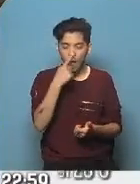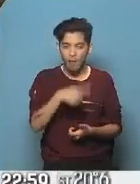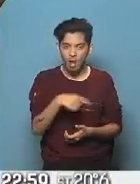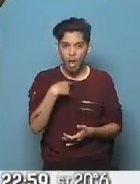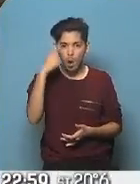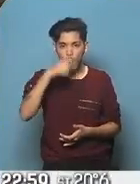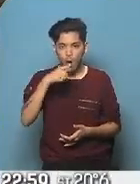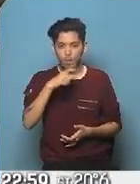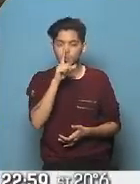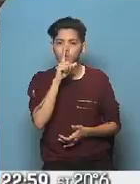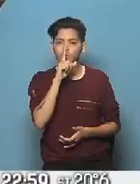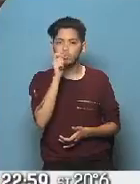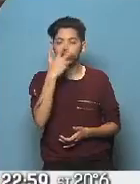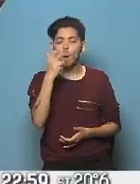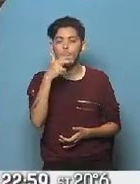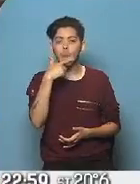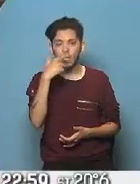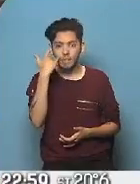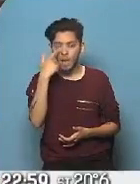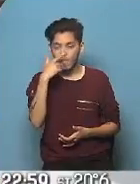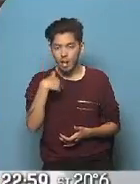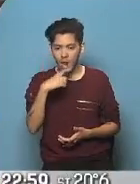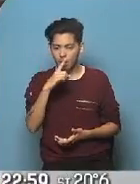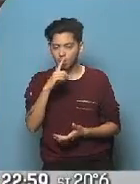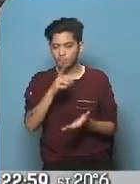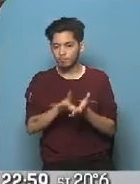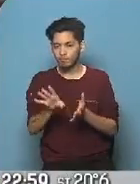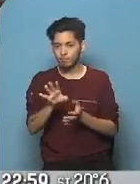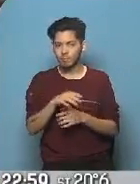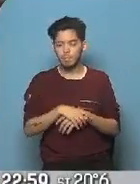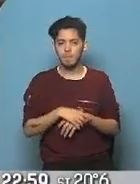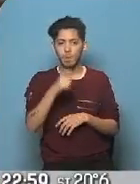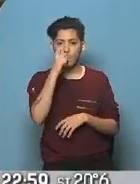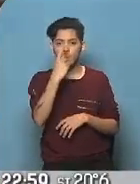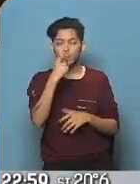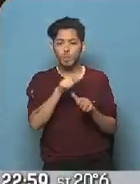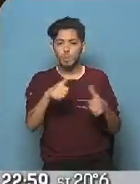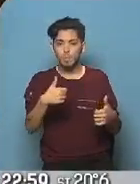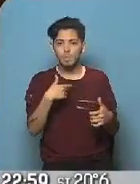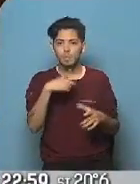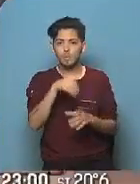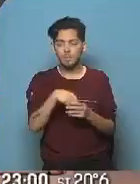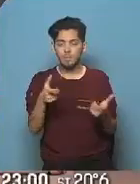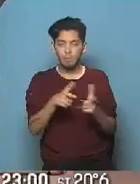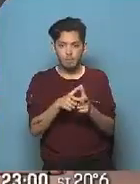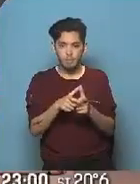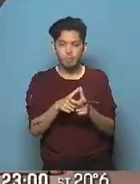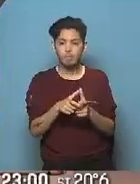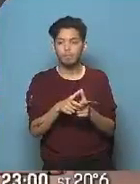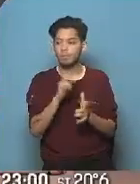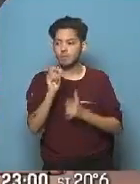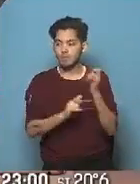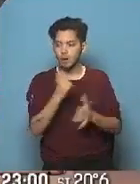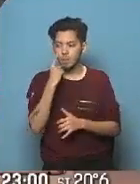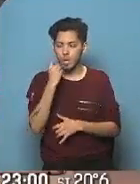juez clarence thomas fue designado en ese momento son 21 los miembros de ese comité que están mencionando jorge